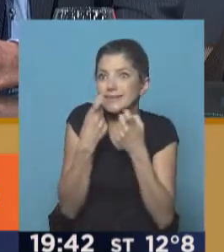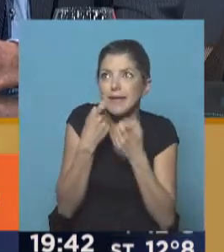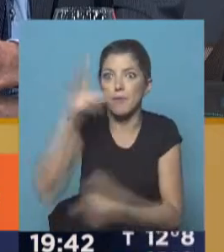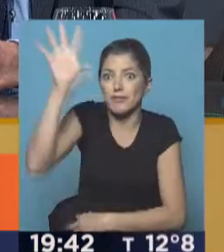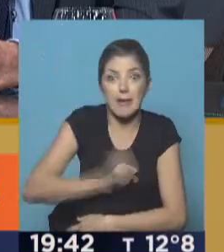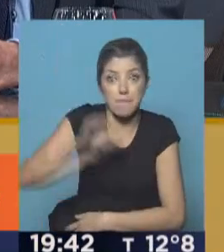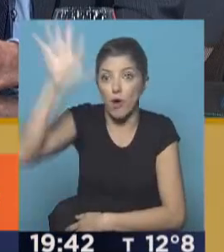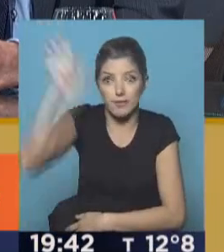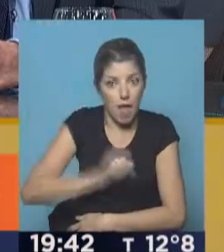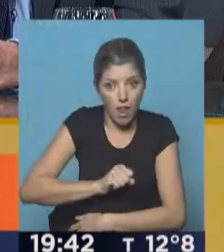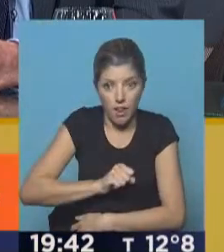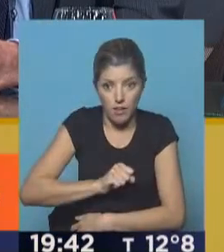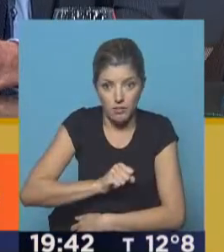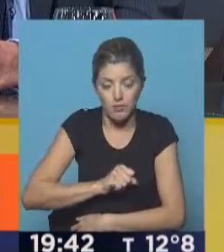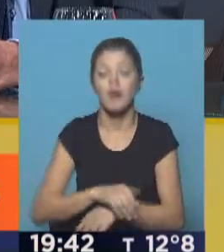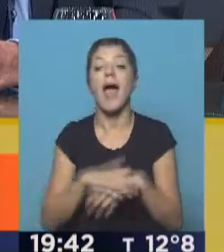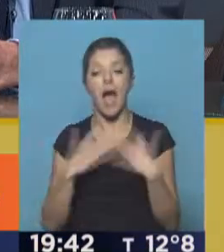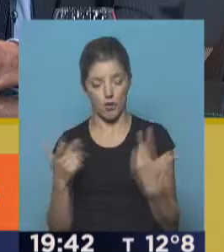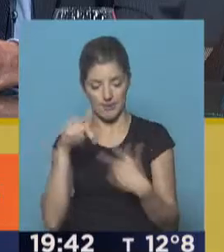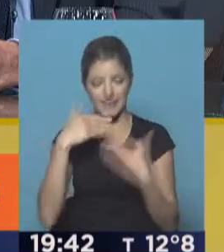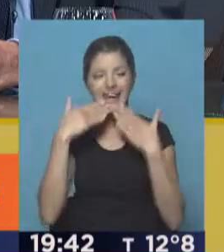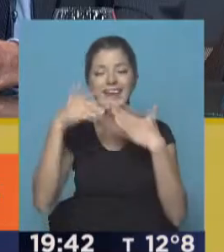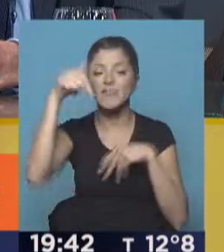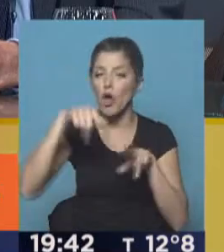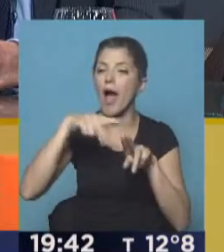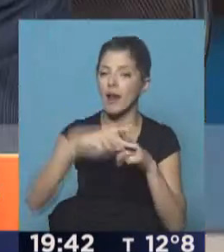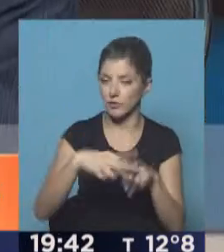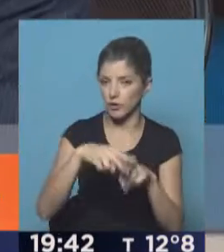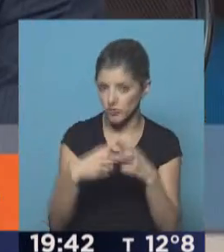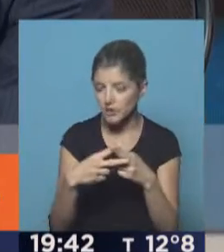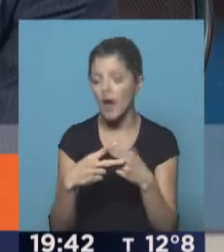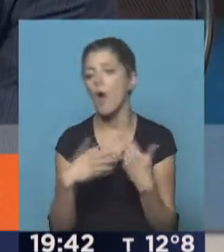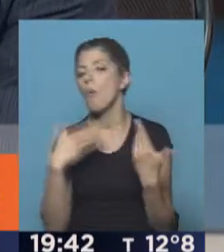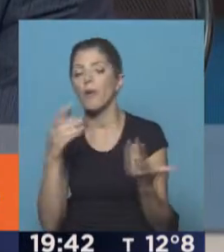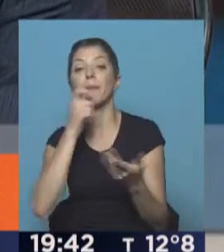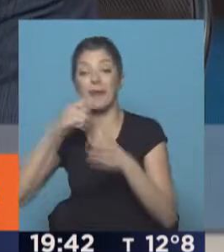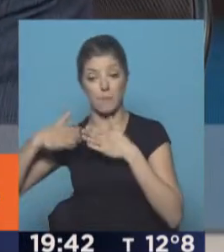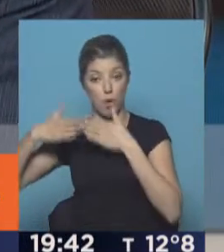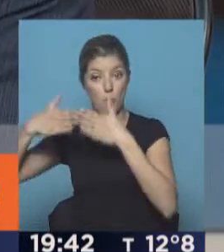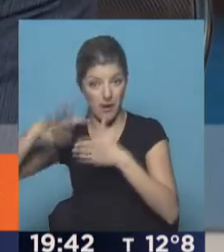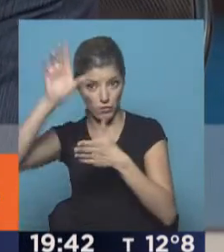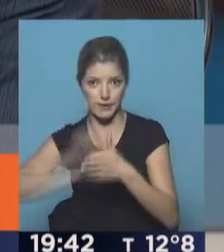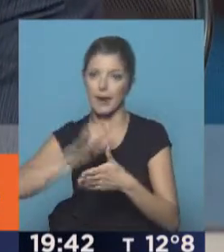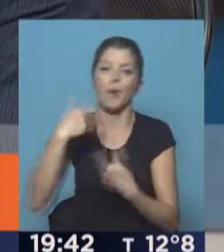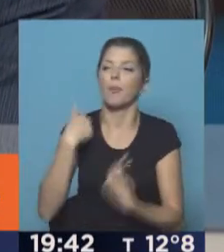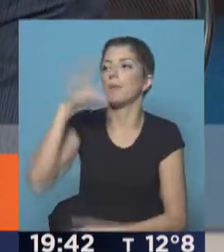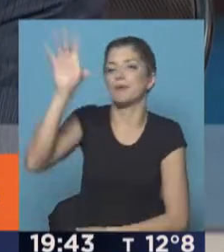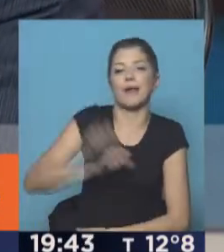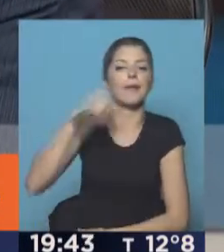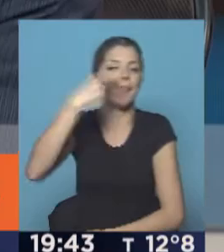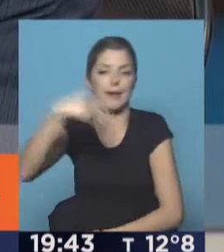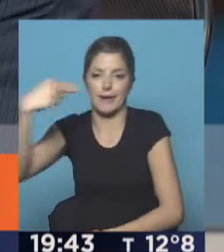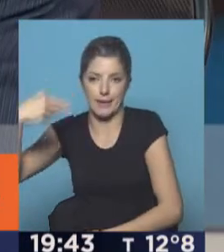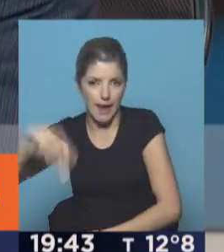importación. La importación hoy, gracias a la tecnología, se puede hacer por barcos. Y puede venir, qué sé yo, de Nigeria, puede venir